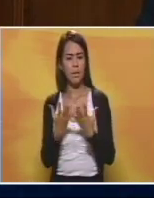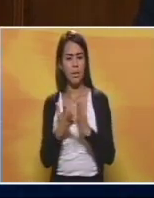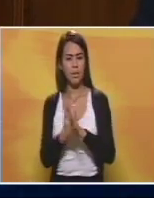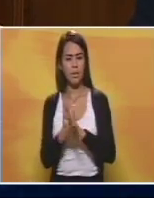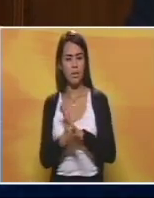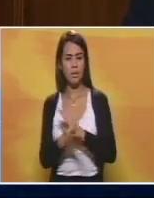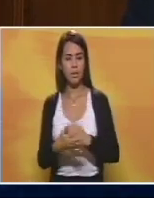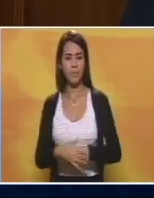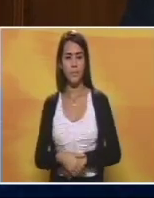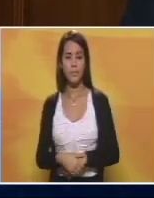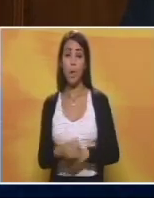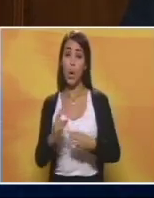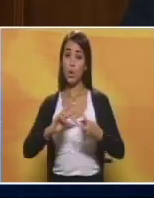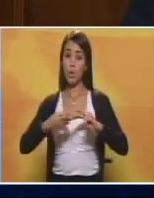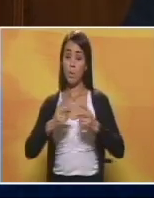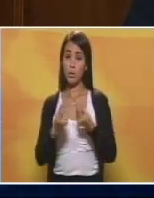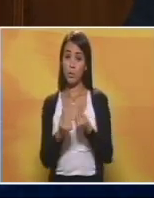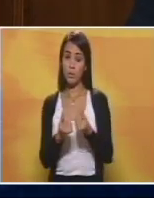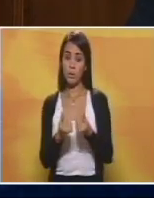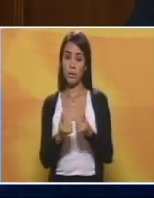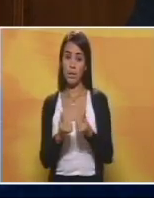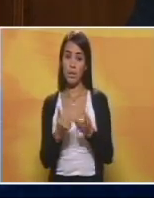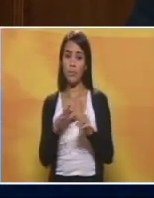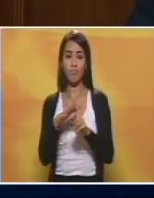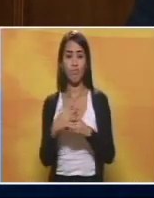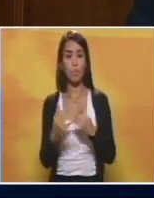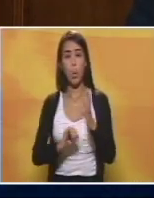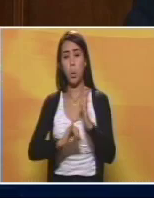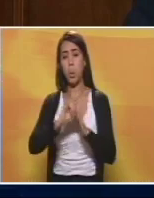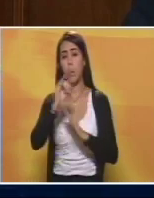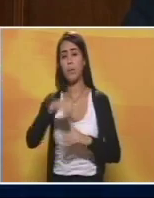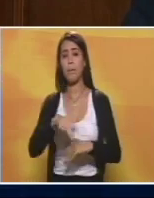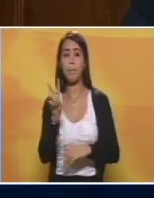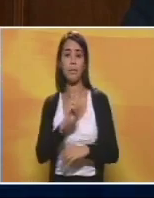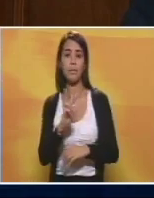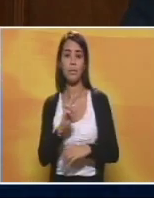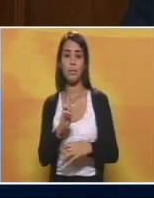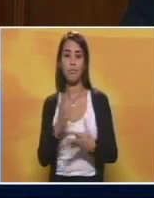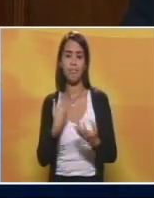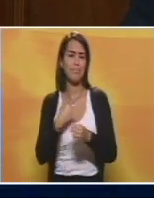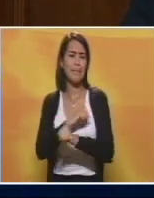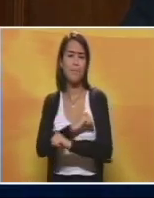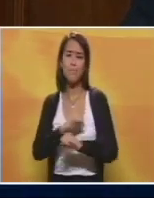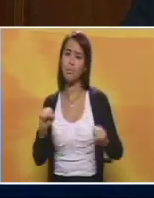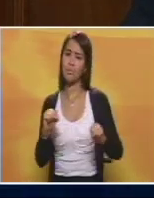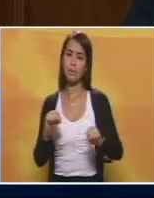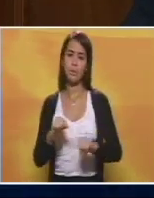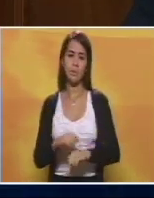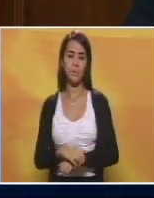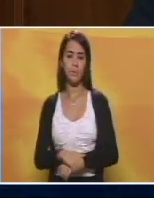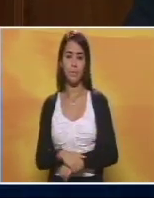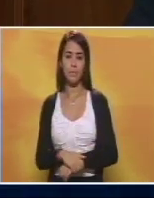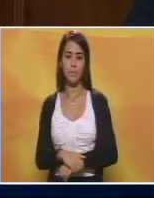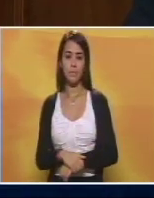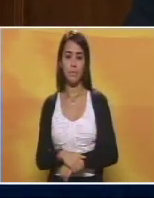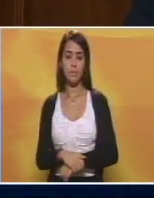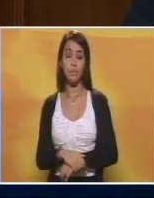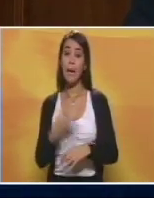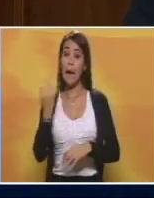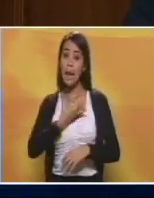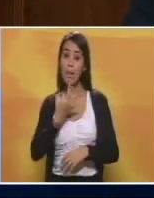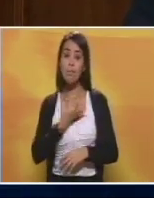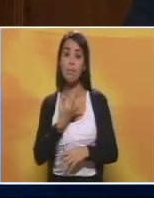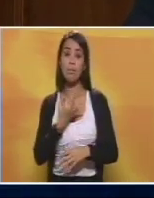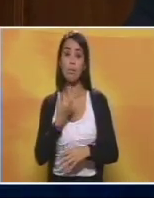este una reconversión monetaria en una crisis hiperinflacionaria en venezuela es imposible este garantizar